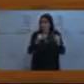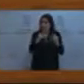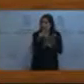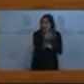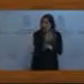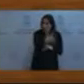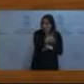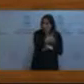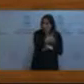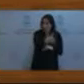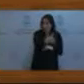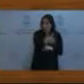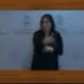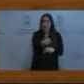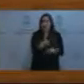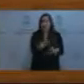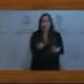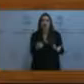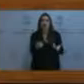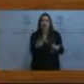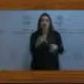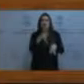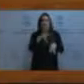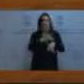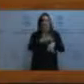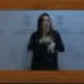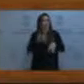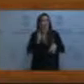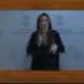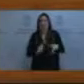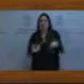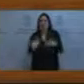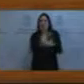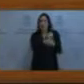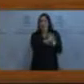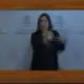uno recibe la atención de todos los profesionales que hay